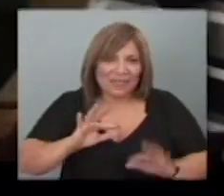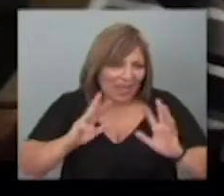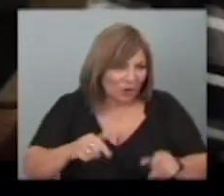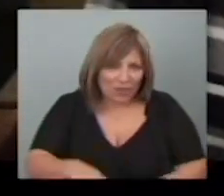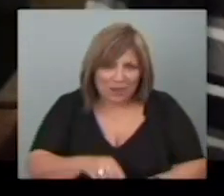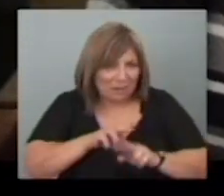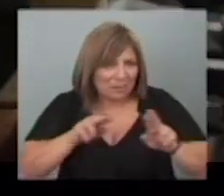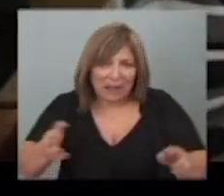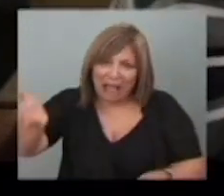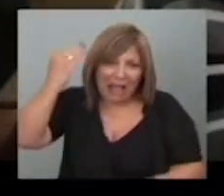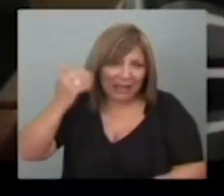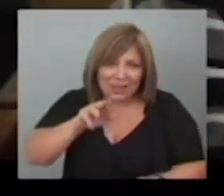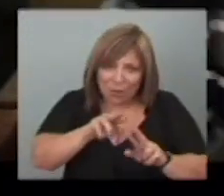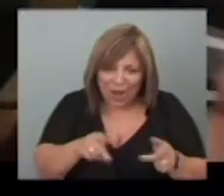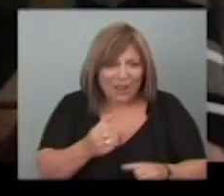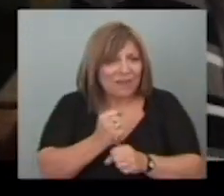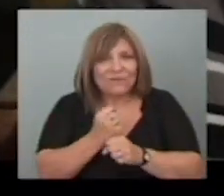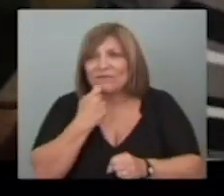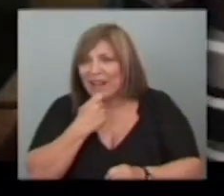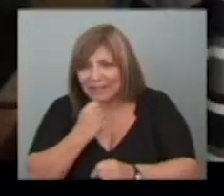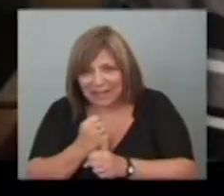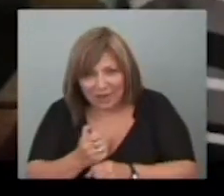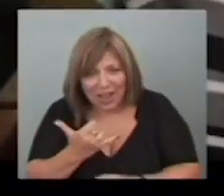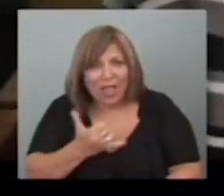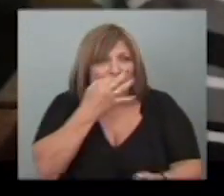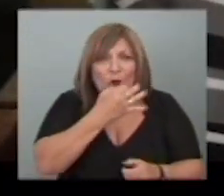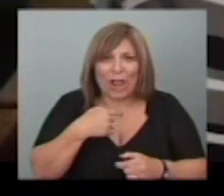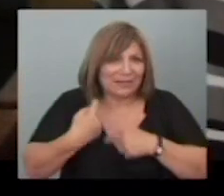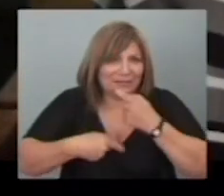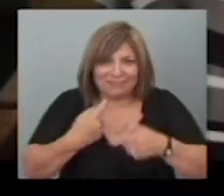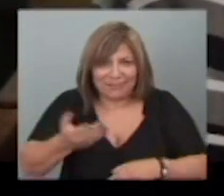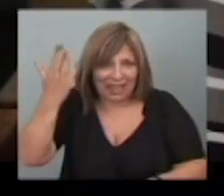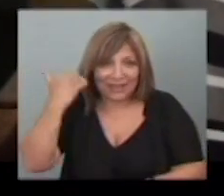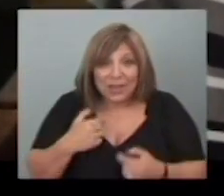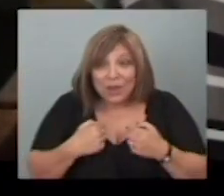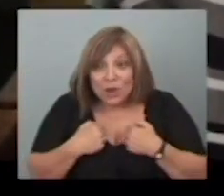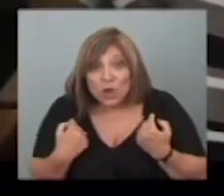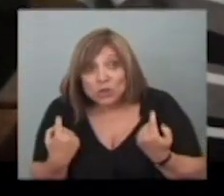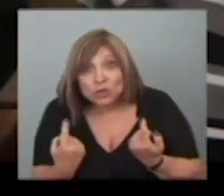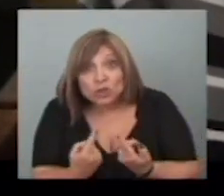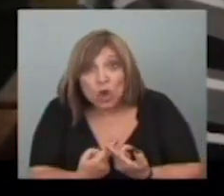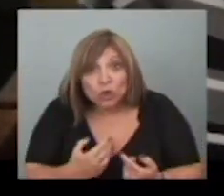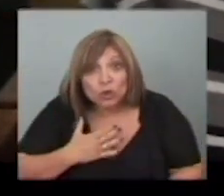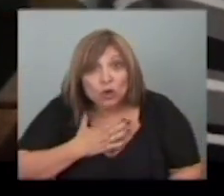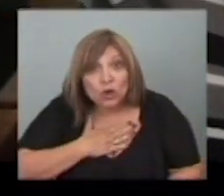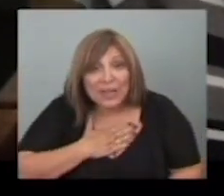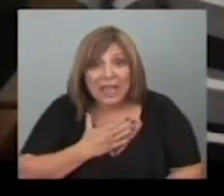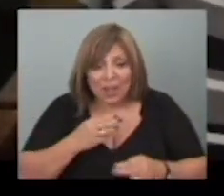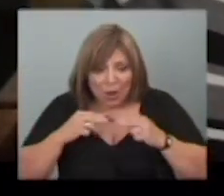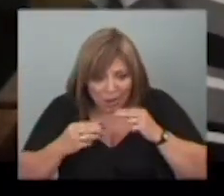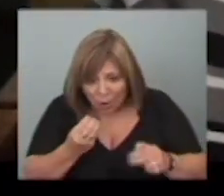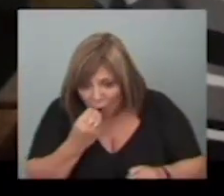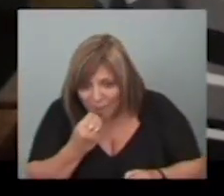droga, todavía hay falta de trabajo. Yo creo que acá, para lo que es de nosotros, lo que es la gastronomía